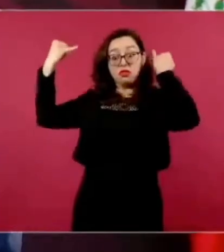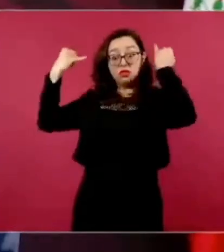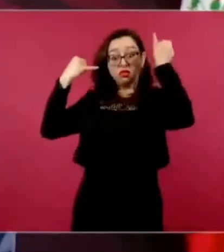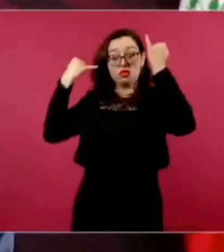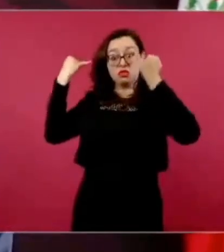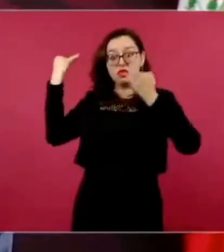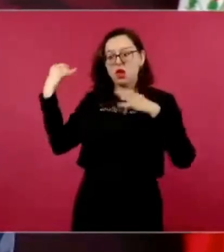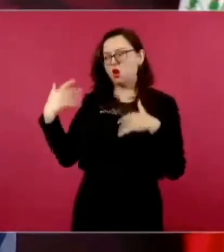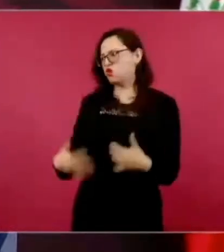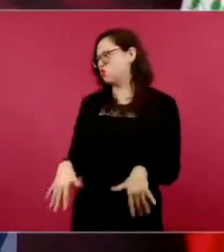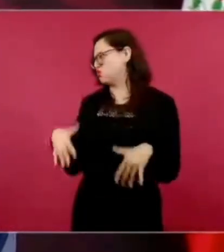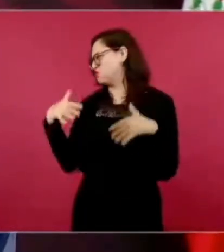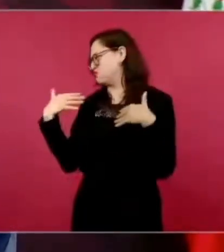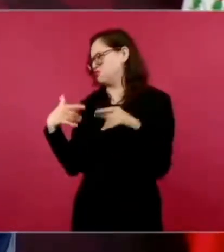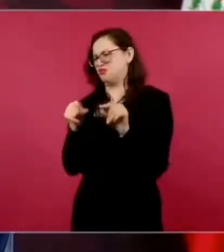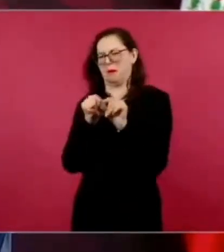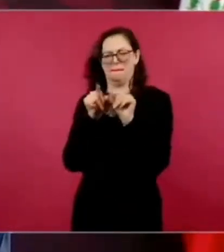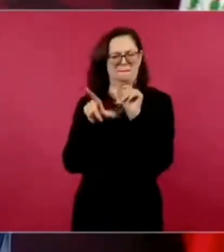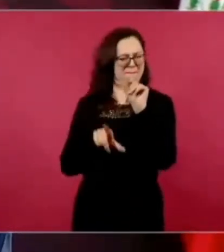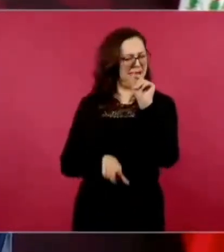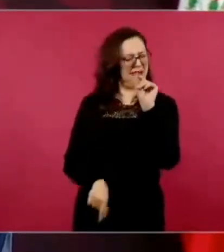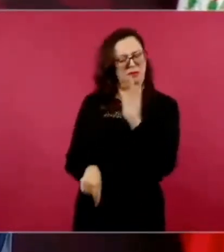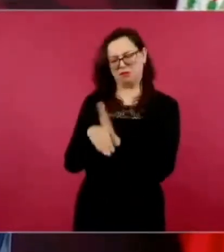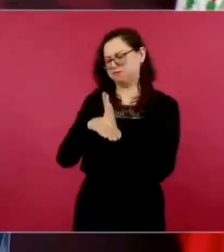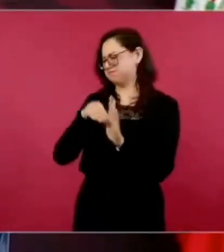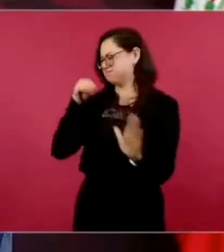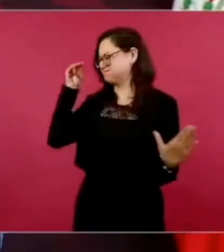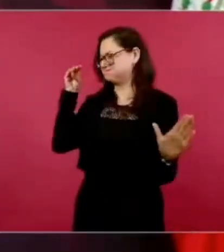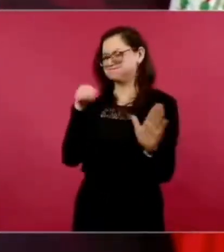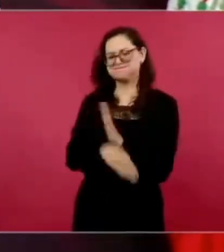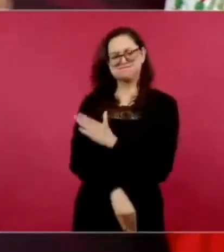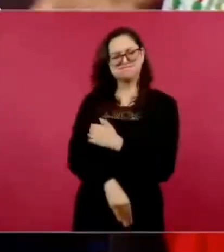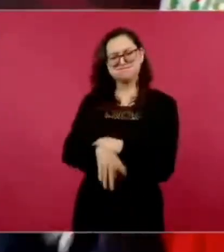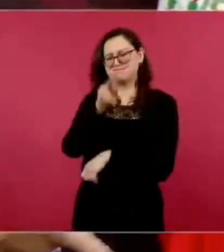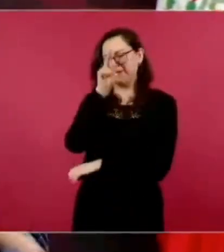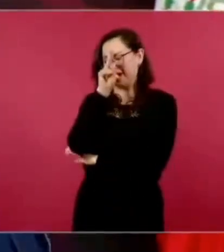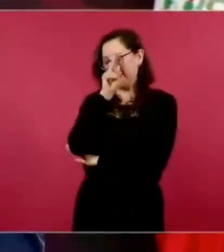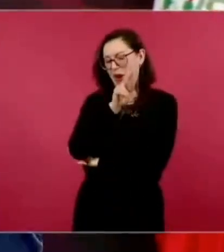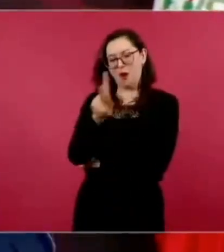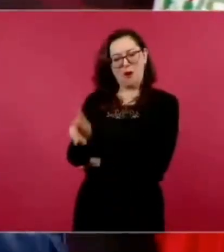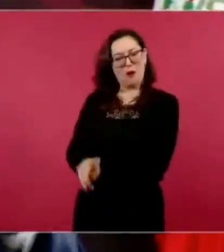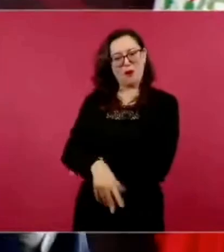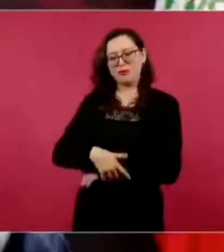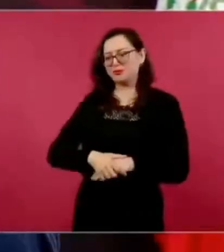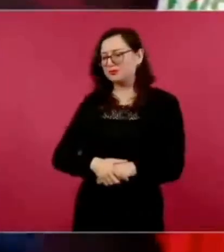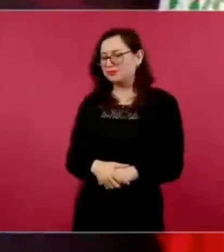viene una crisis tremenda. Sí se sabe